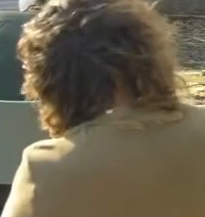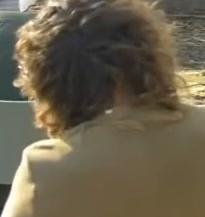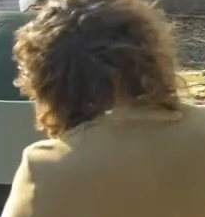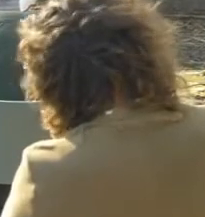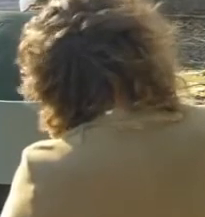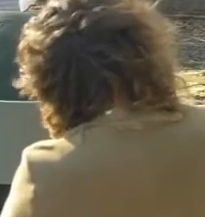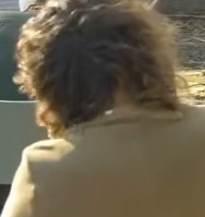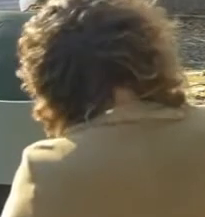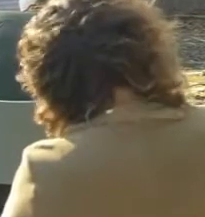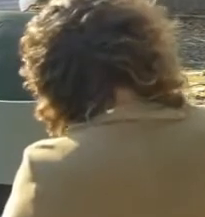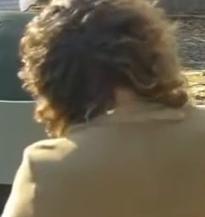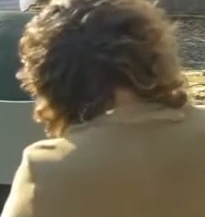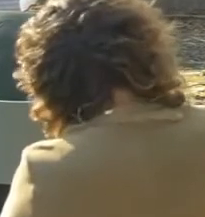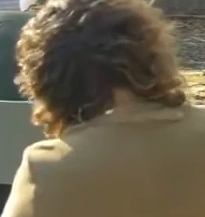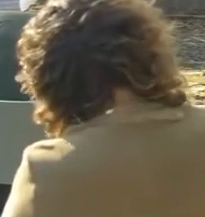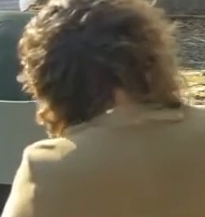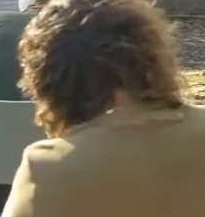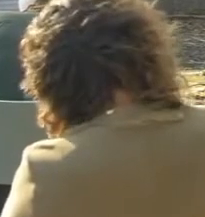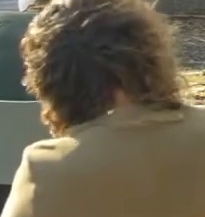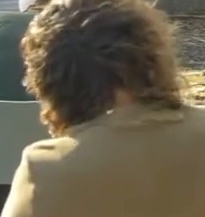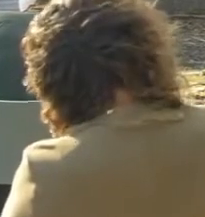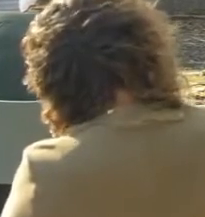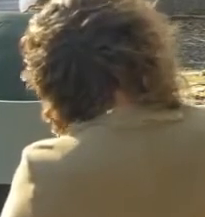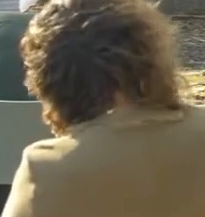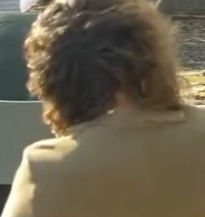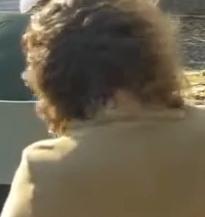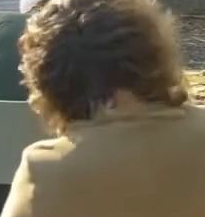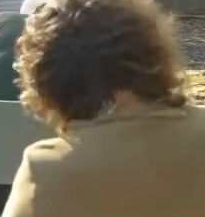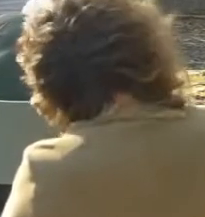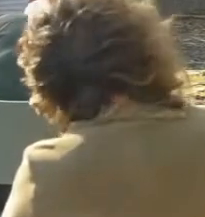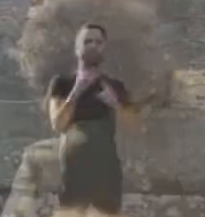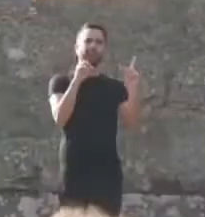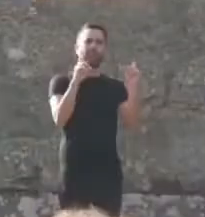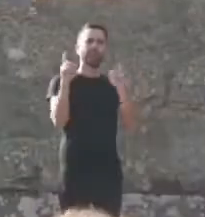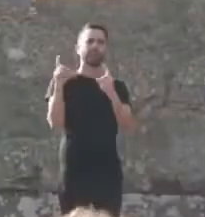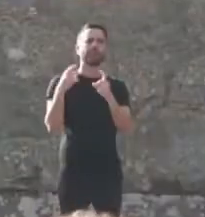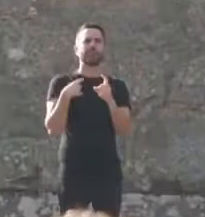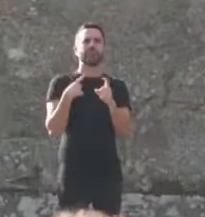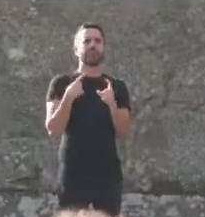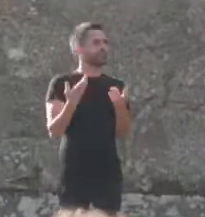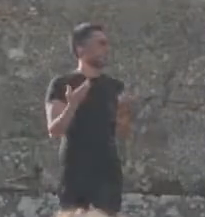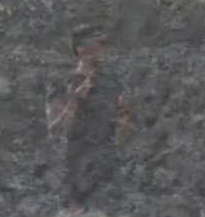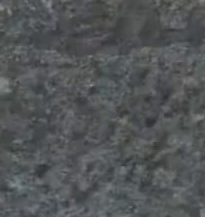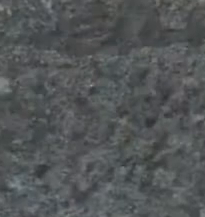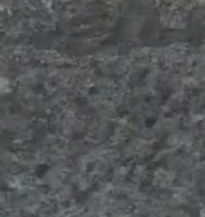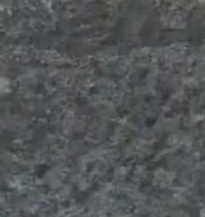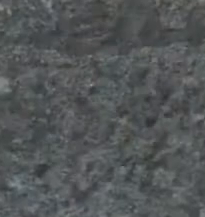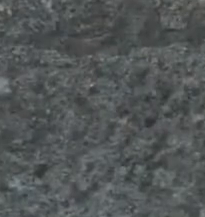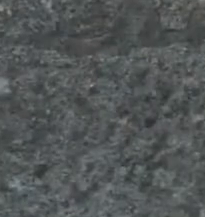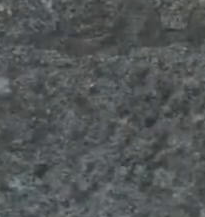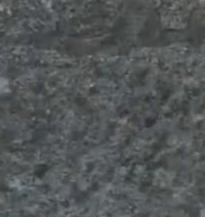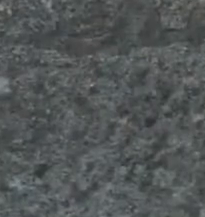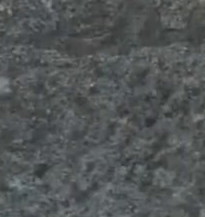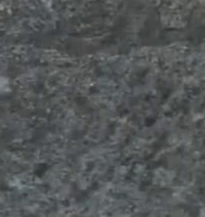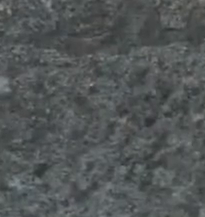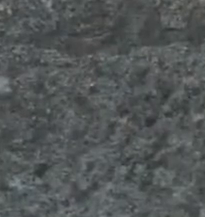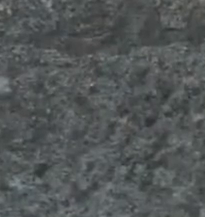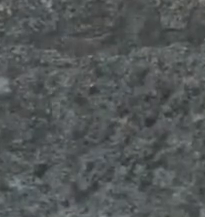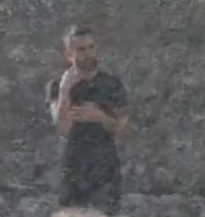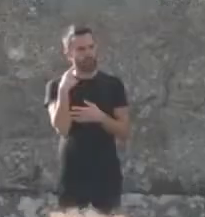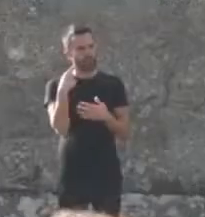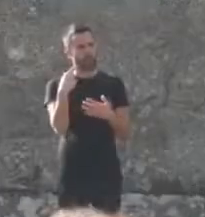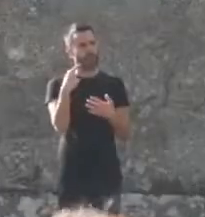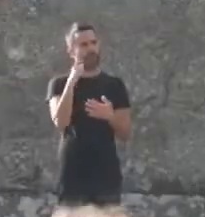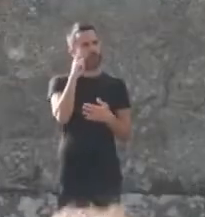fotografías. E esta é unha fotografía tamén que nos fala da dor e do terror que se sufriu